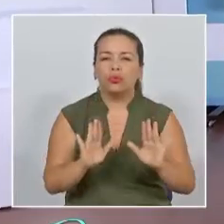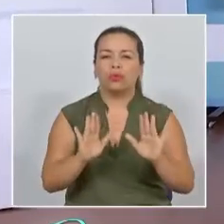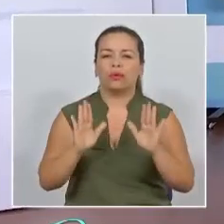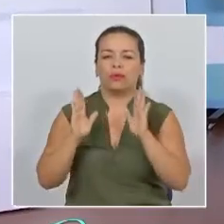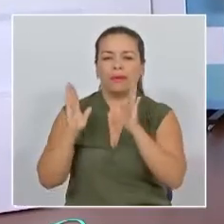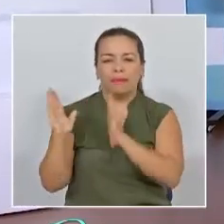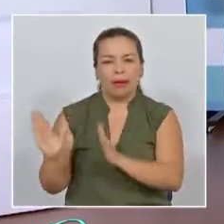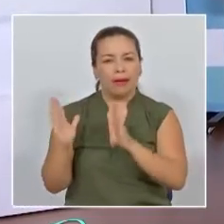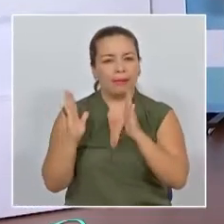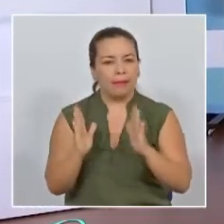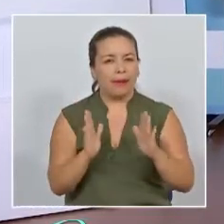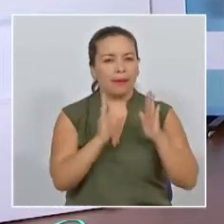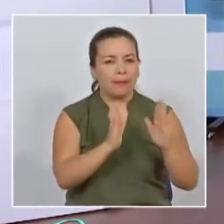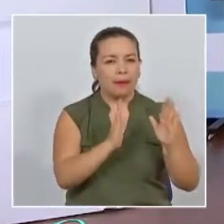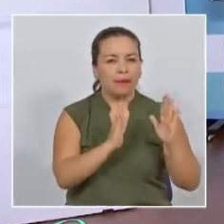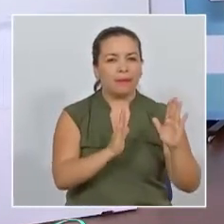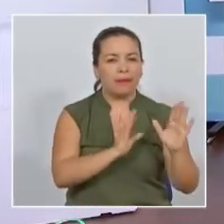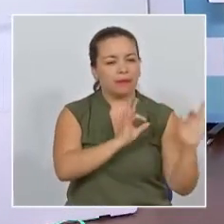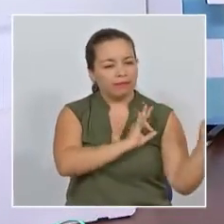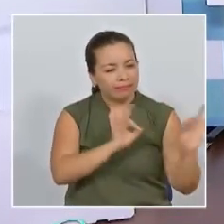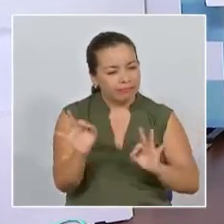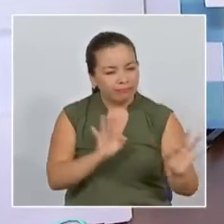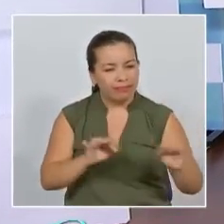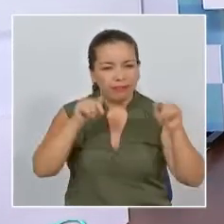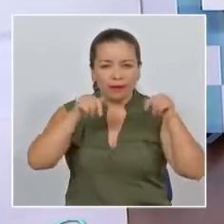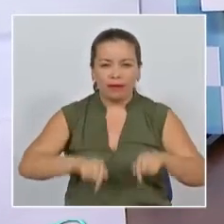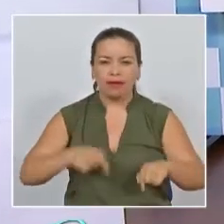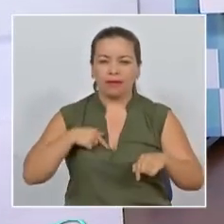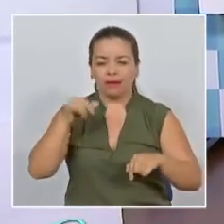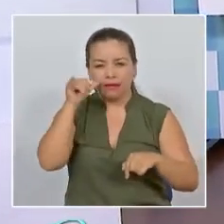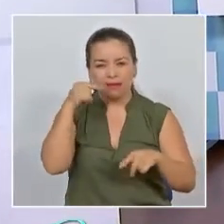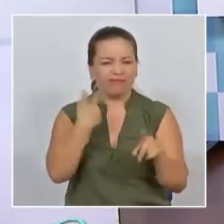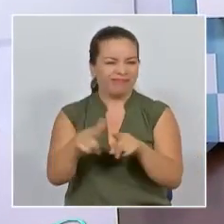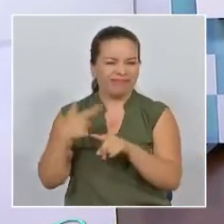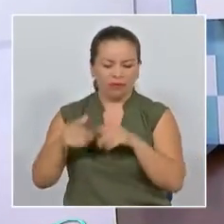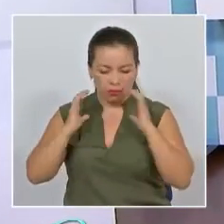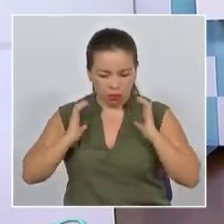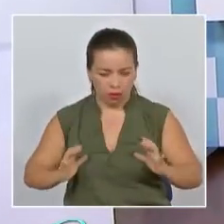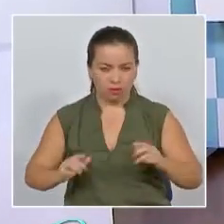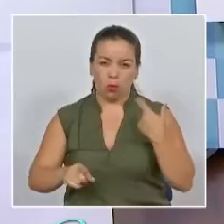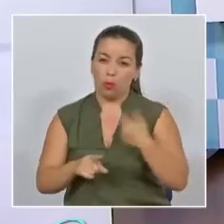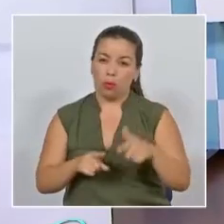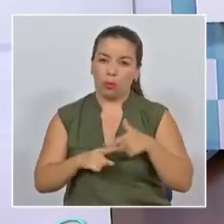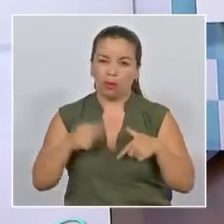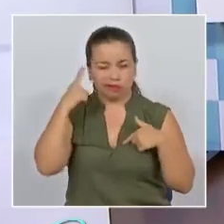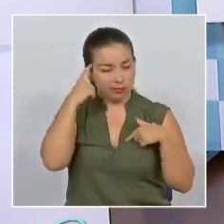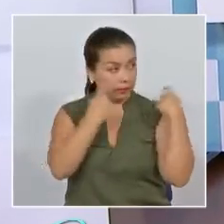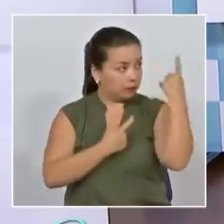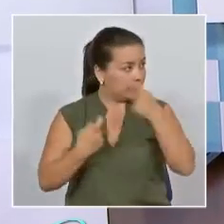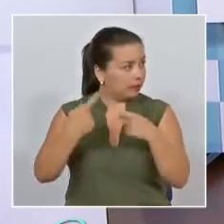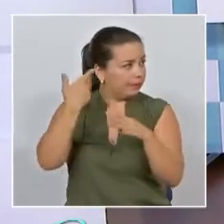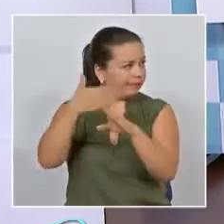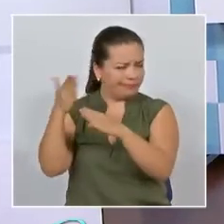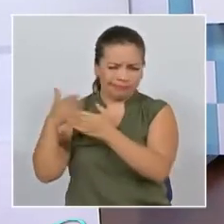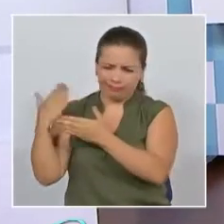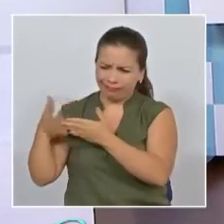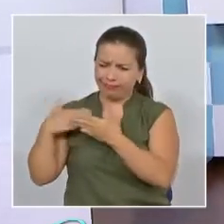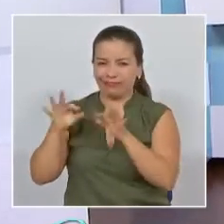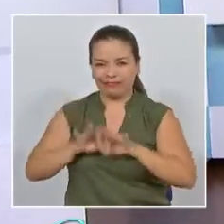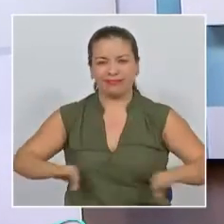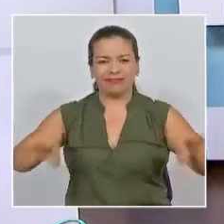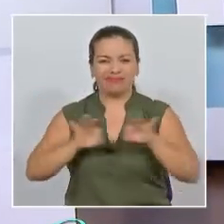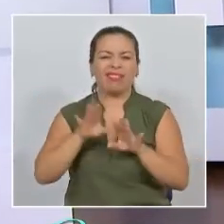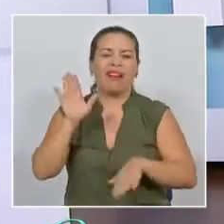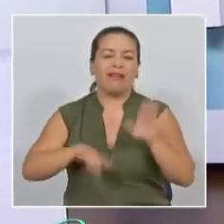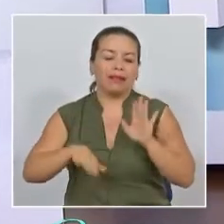bien lubricado, muy bien tratado este organismo, este cuerpo, mantener libre de tantos pensamientos